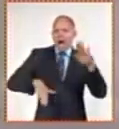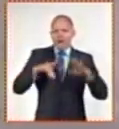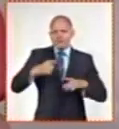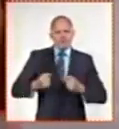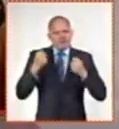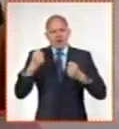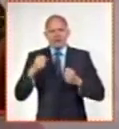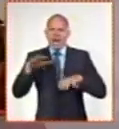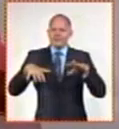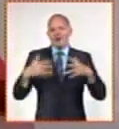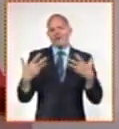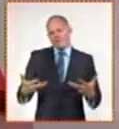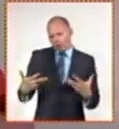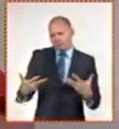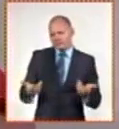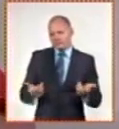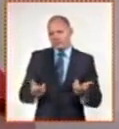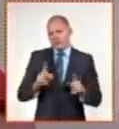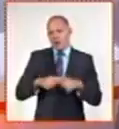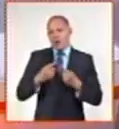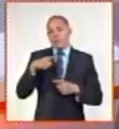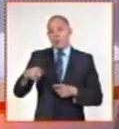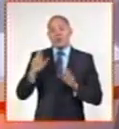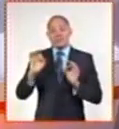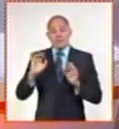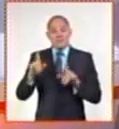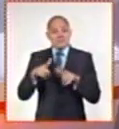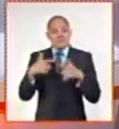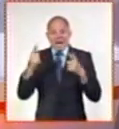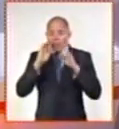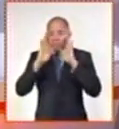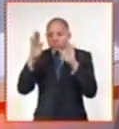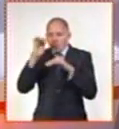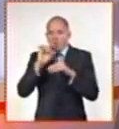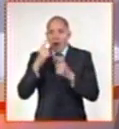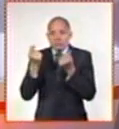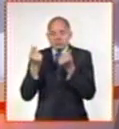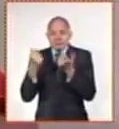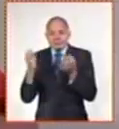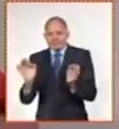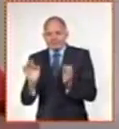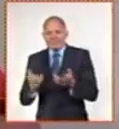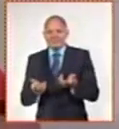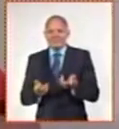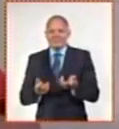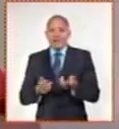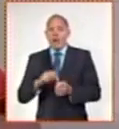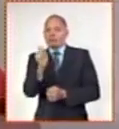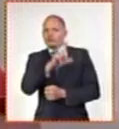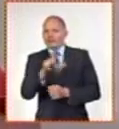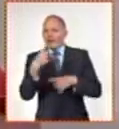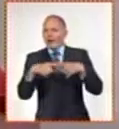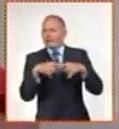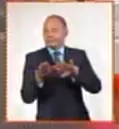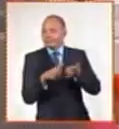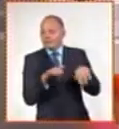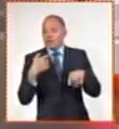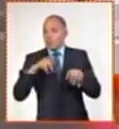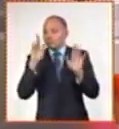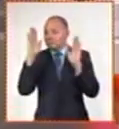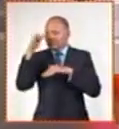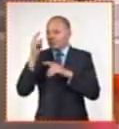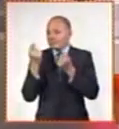diría yo, pendiente de lo económico. Lo económico es un tema que lleva a Argentina, recordemos es que una verdadera